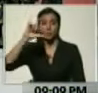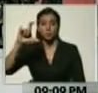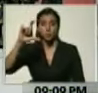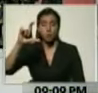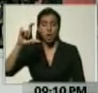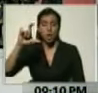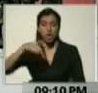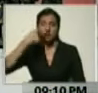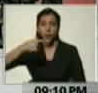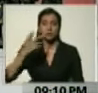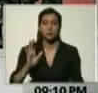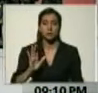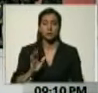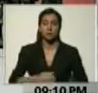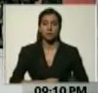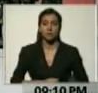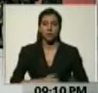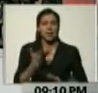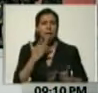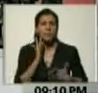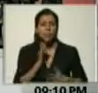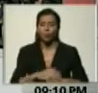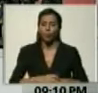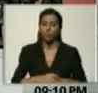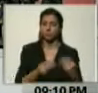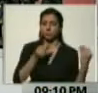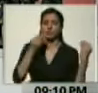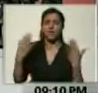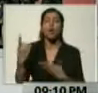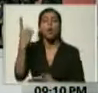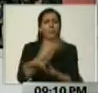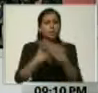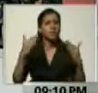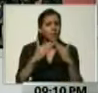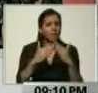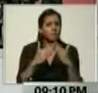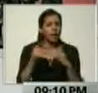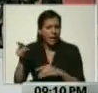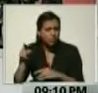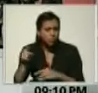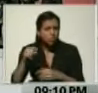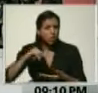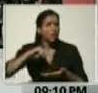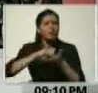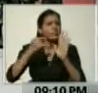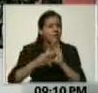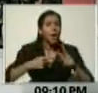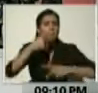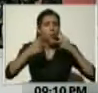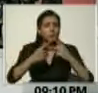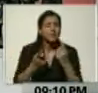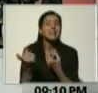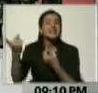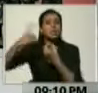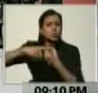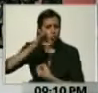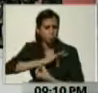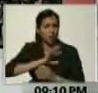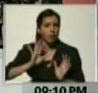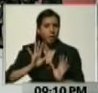¿Es que acaso la entrega de 1 millón de viviendas no obedece a una política de inclusión social?